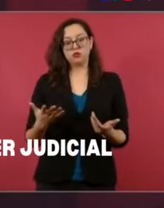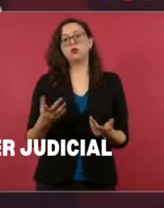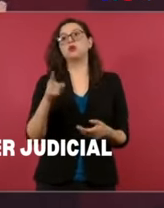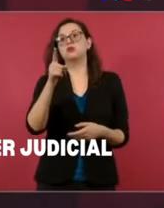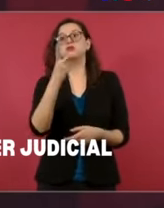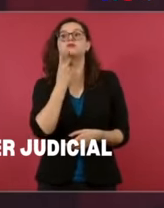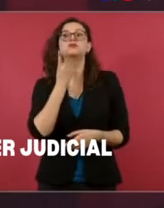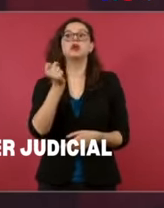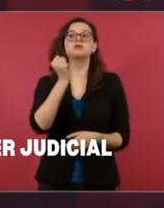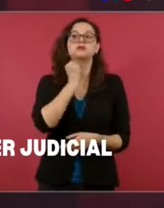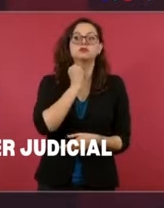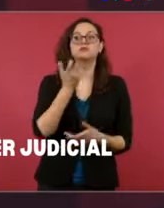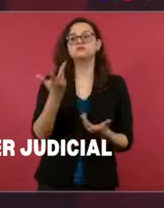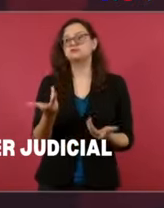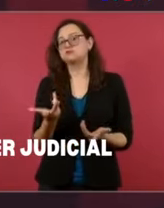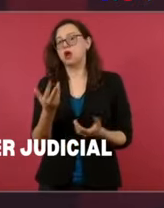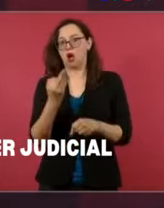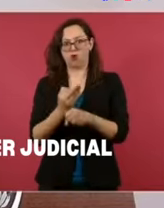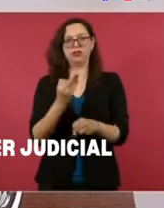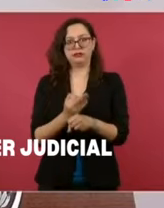y abrirlo pues a